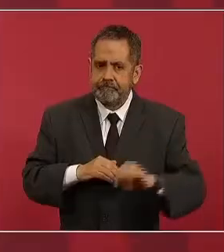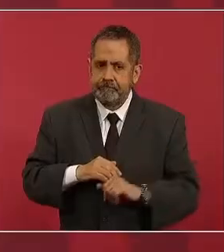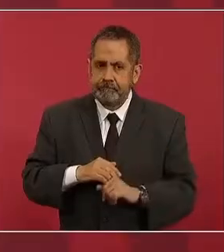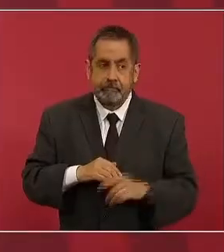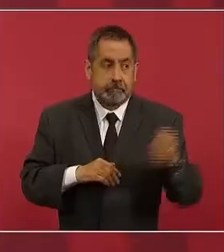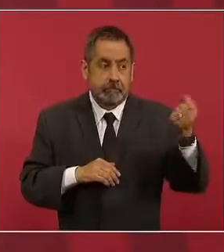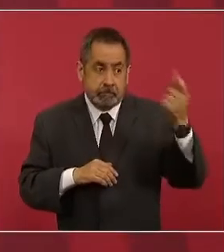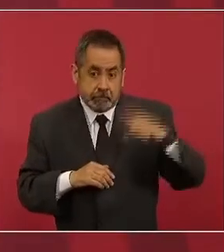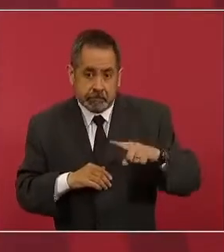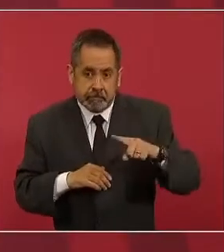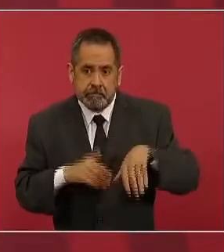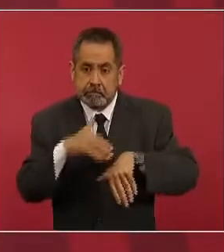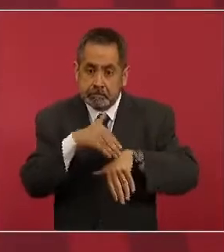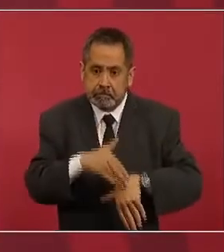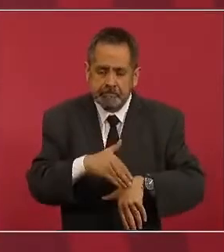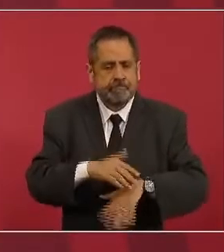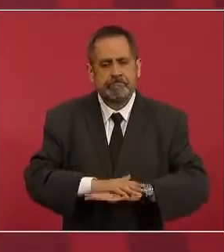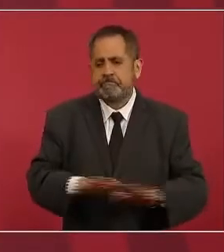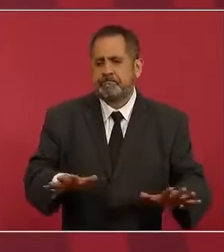imponer